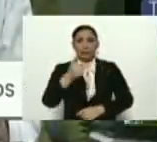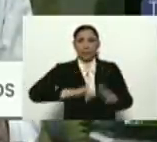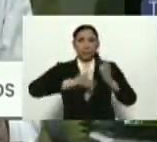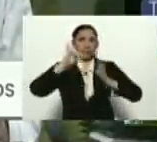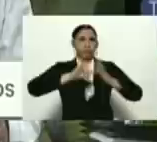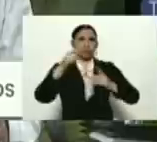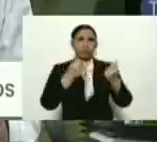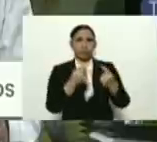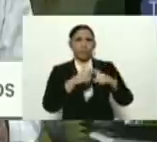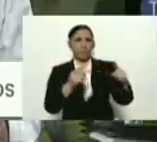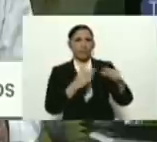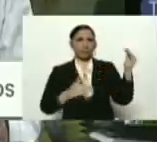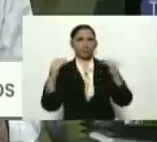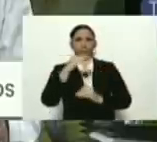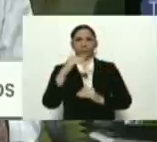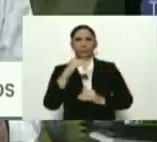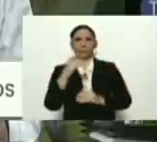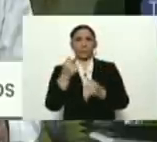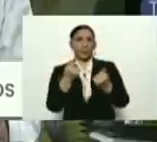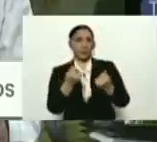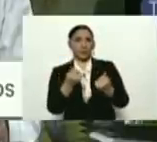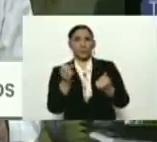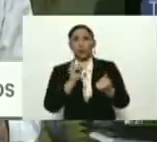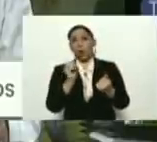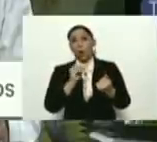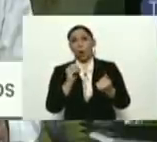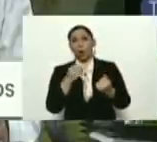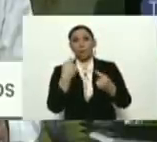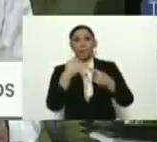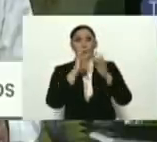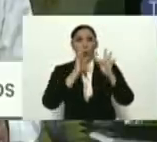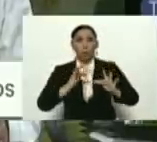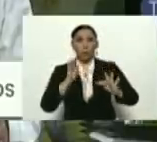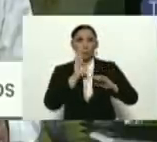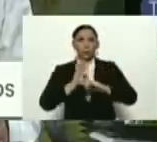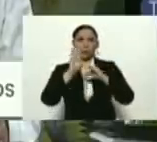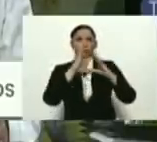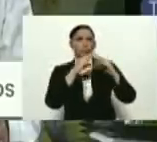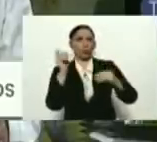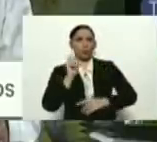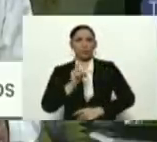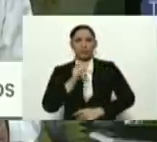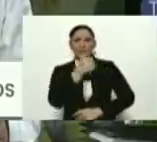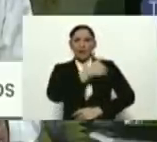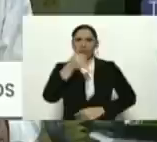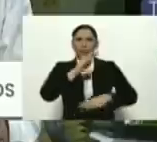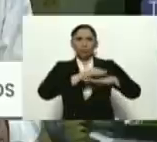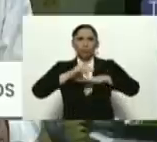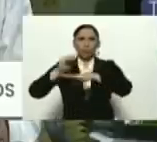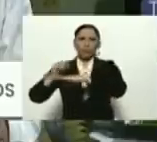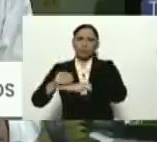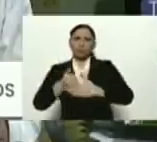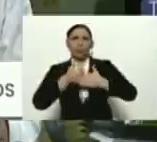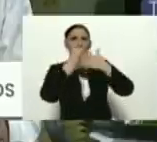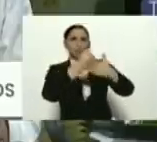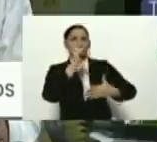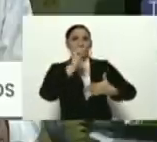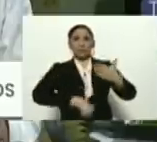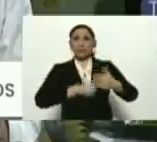obtener con ventaja medicamentos o medios de protección que todos necesitan, cada solicitud de ayuda sin